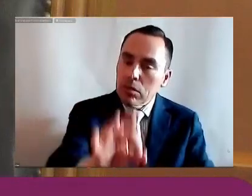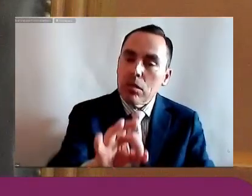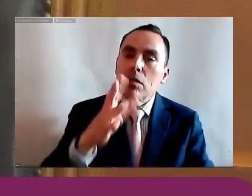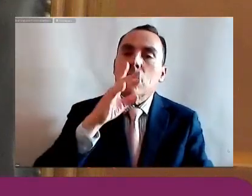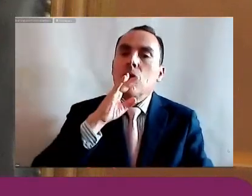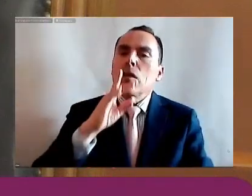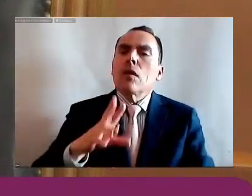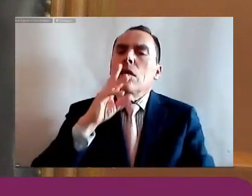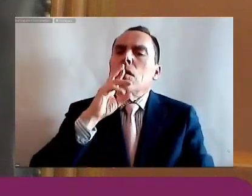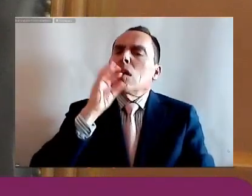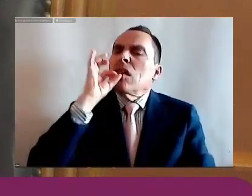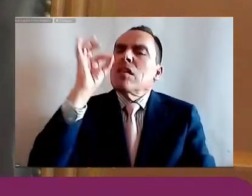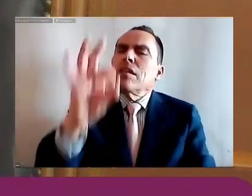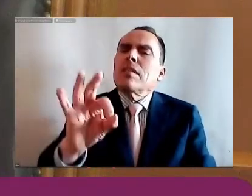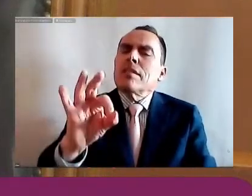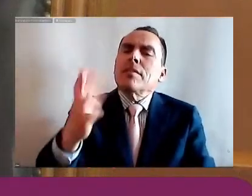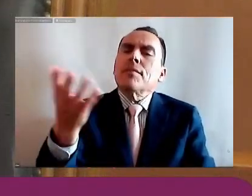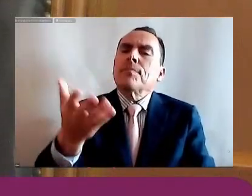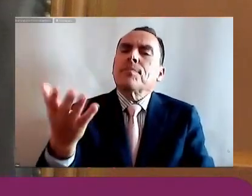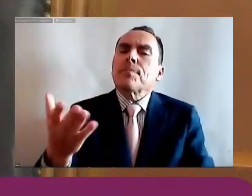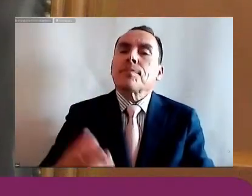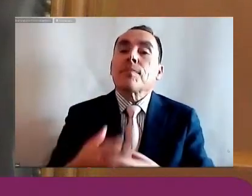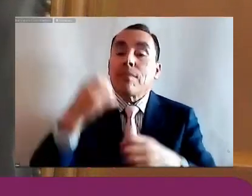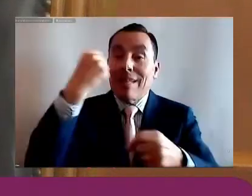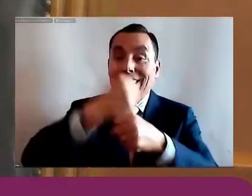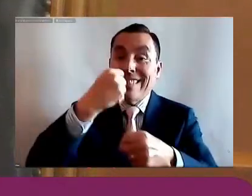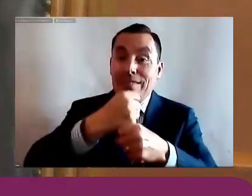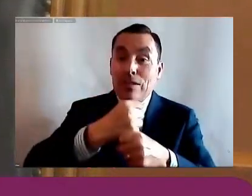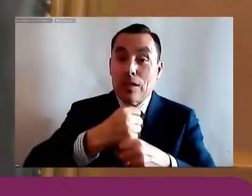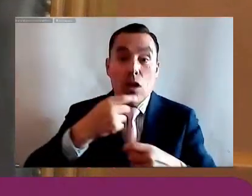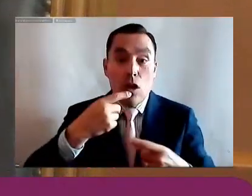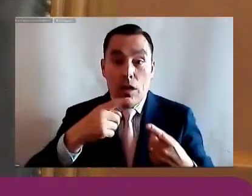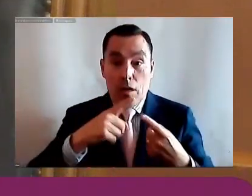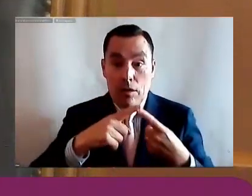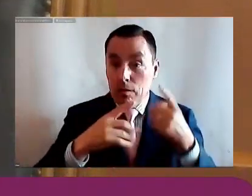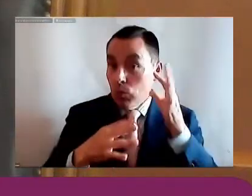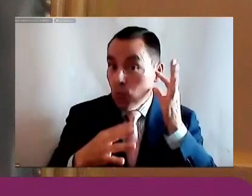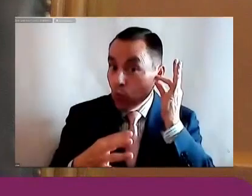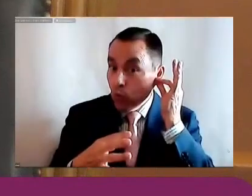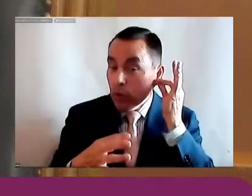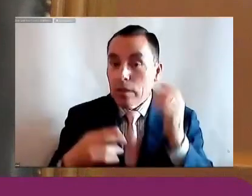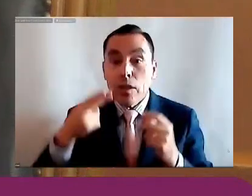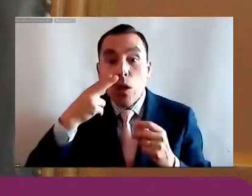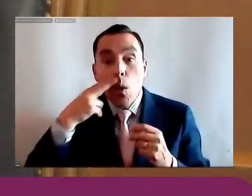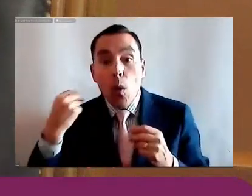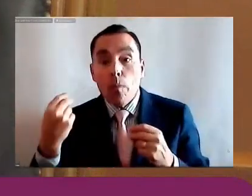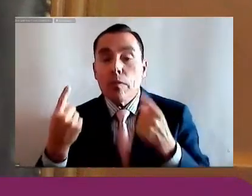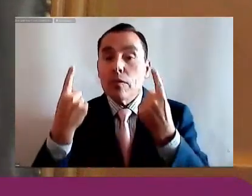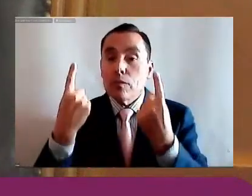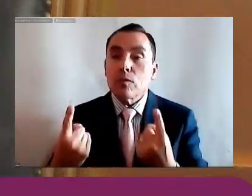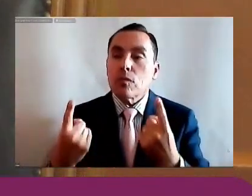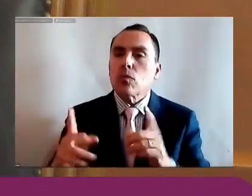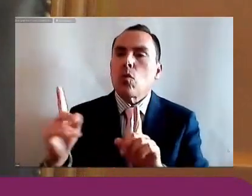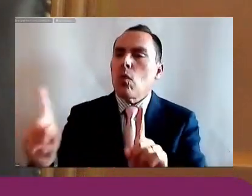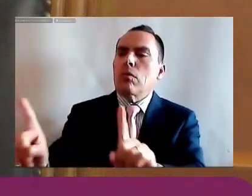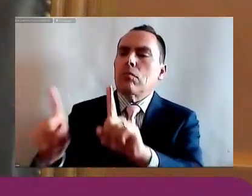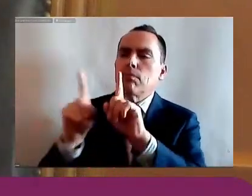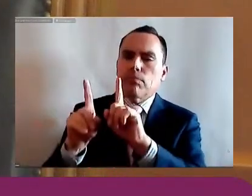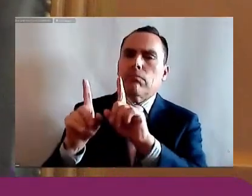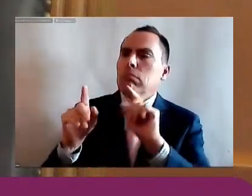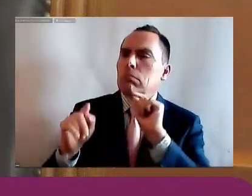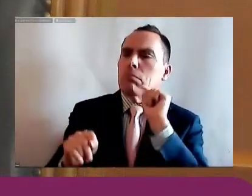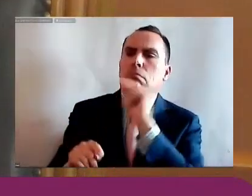era que las trabajadoras y también los trabajadores no querían ya ser percibidos como unos sujetos